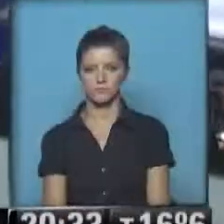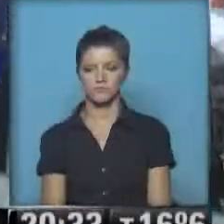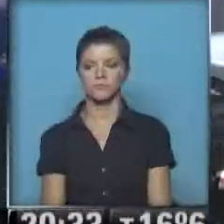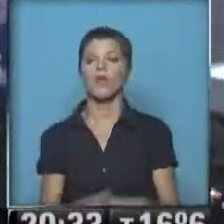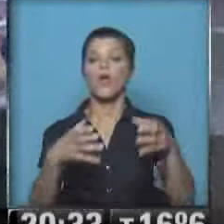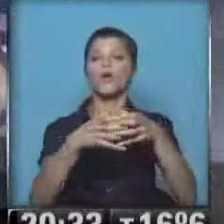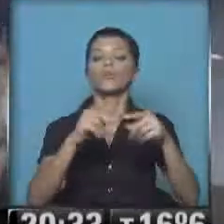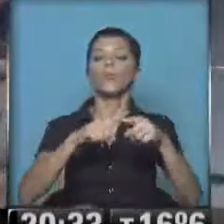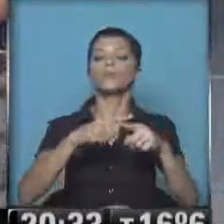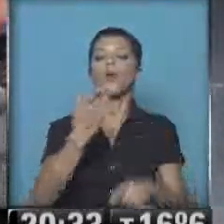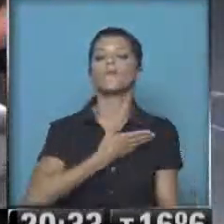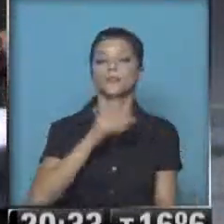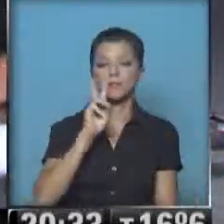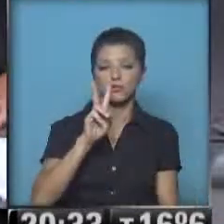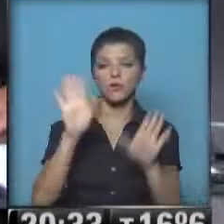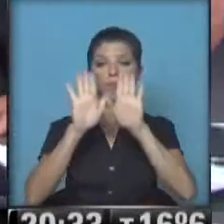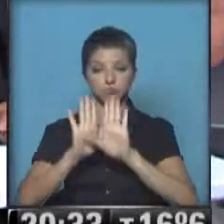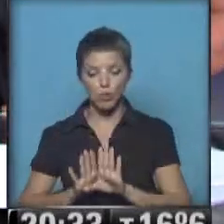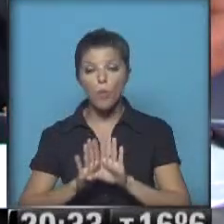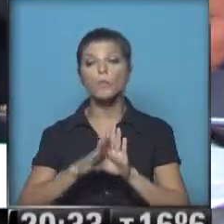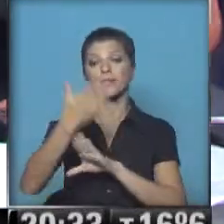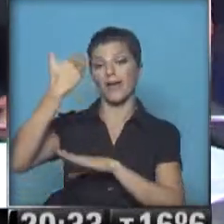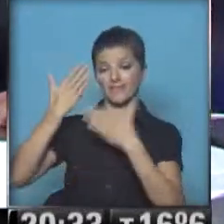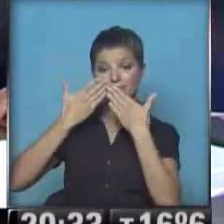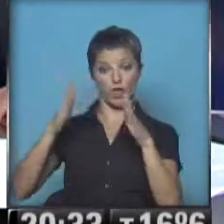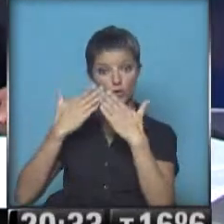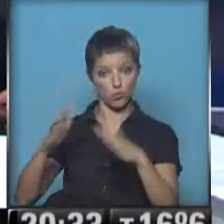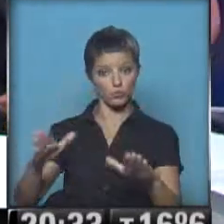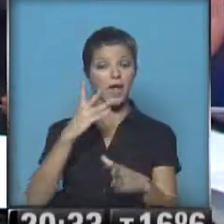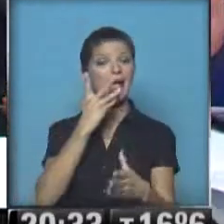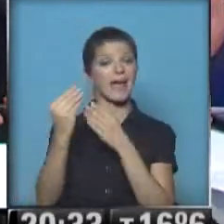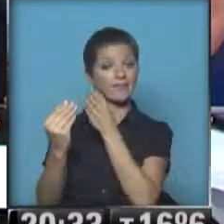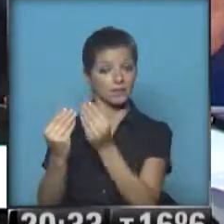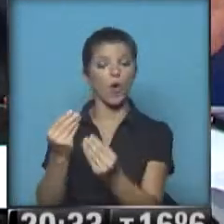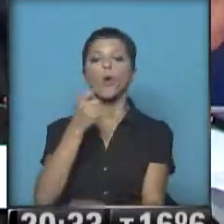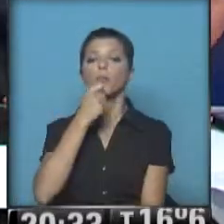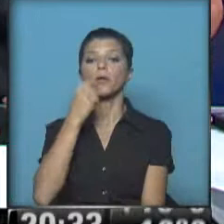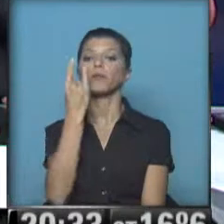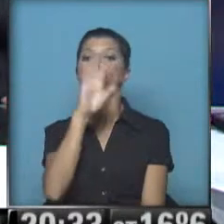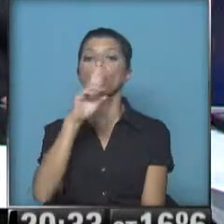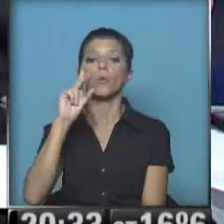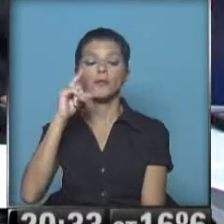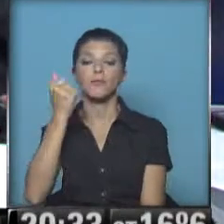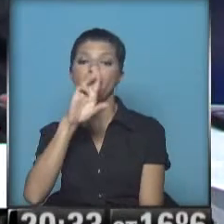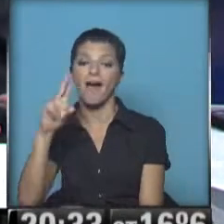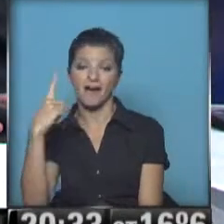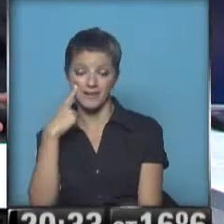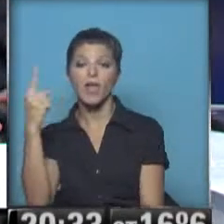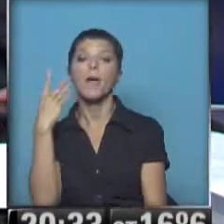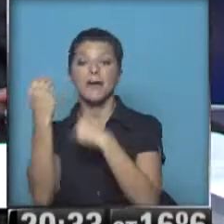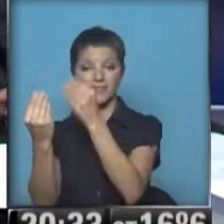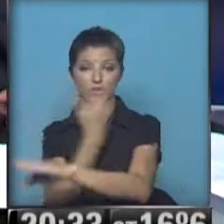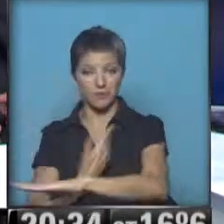Frente para la Victoria se reordena luego de las renuncias a las precandidaturas, en el caso de Sergio Uribarri a la presidencia de la Nación y en el caso de Diego